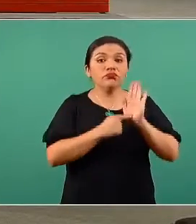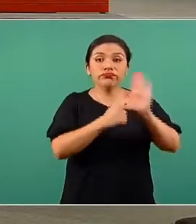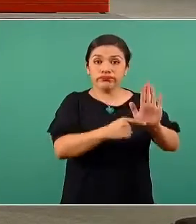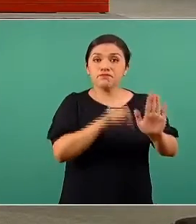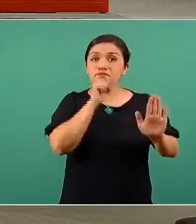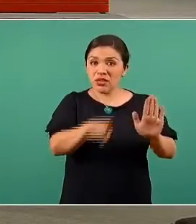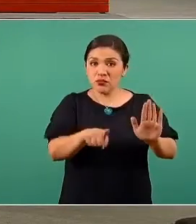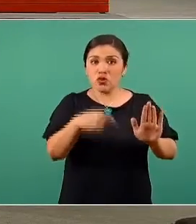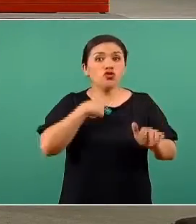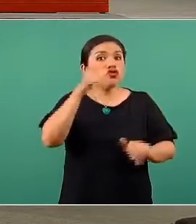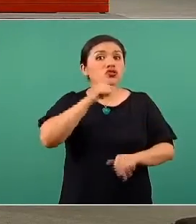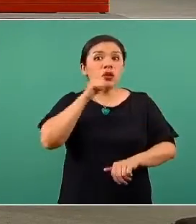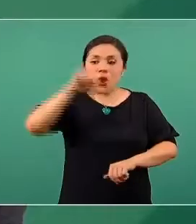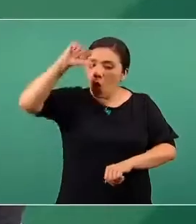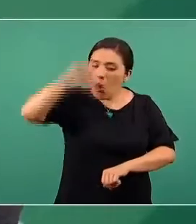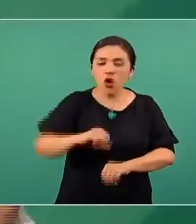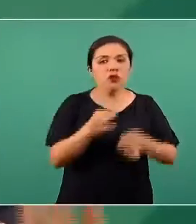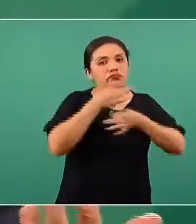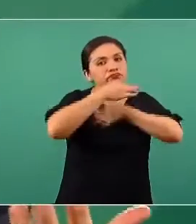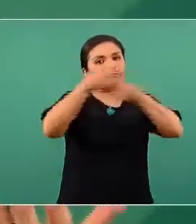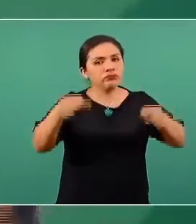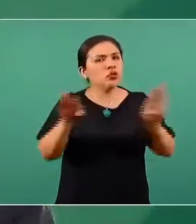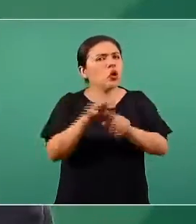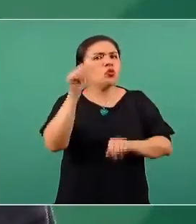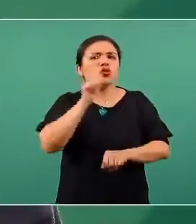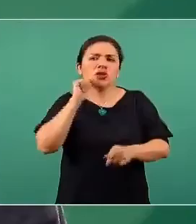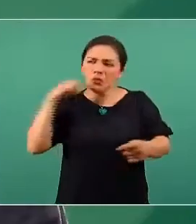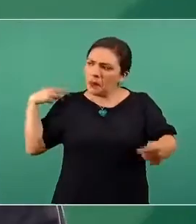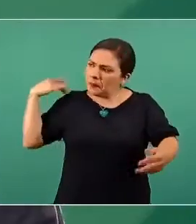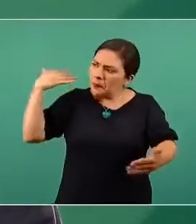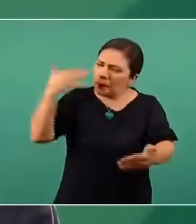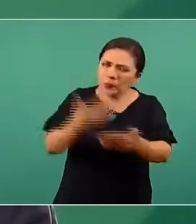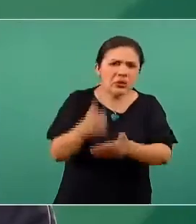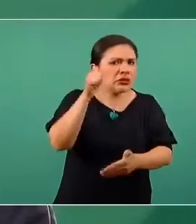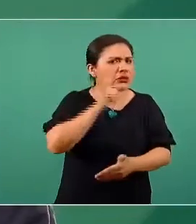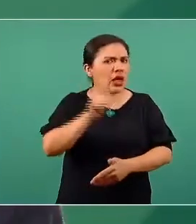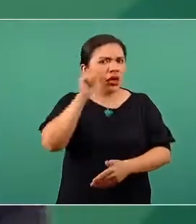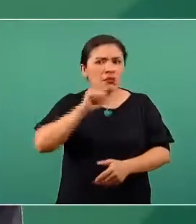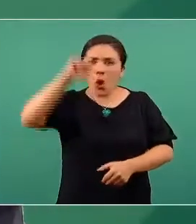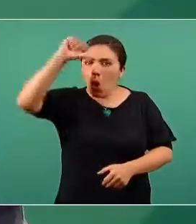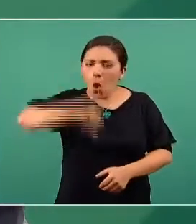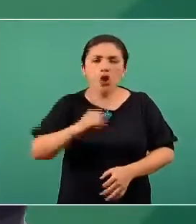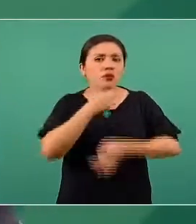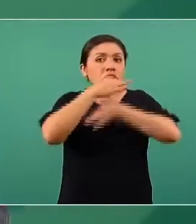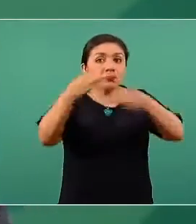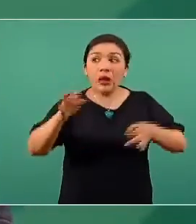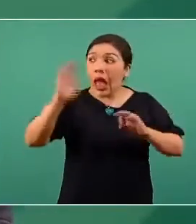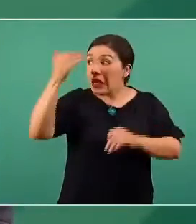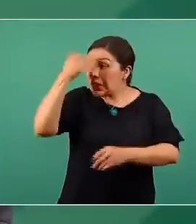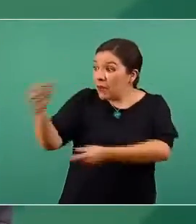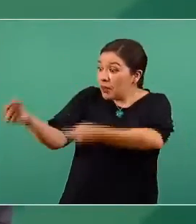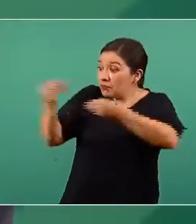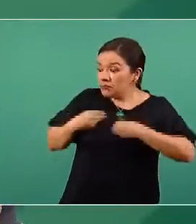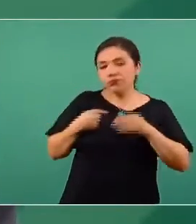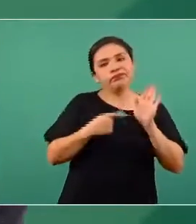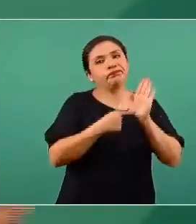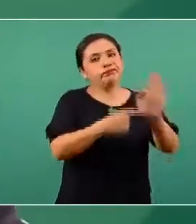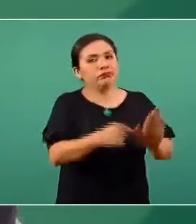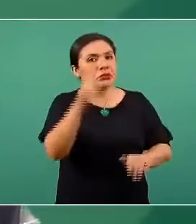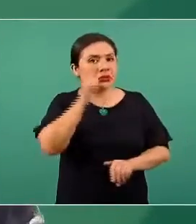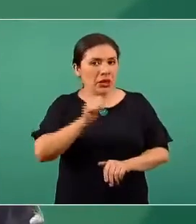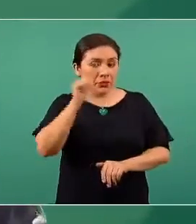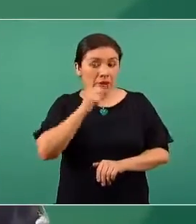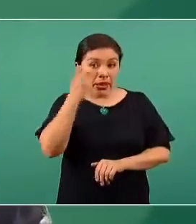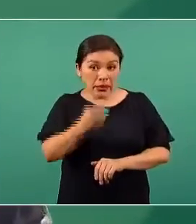Nosotros solemos actuar en tiempo real, como lo hemos hecho a lo largo de toda la epidemia, y cuando sale la información la presentamos.